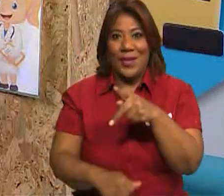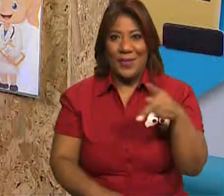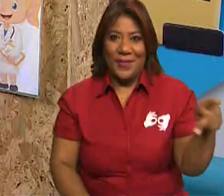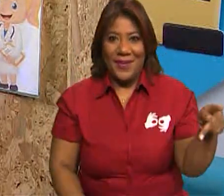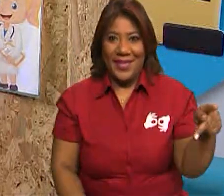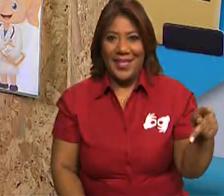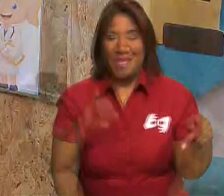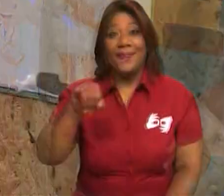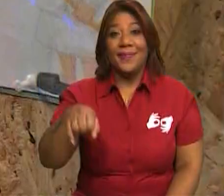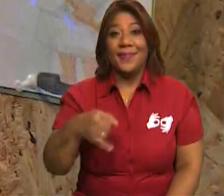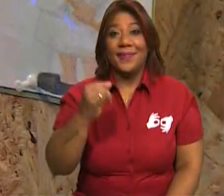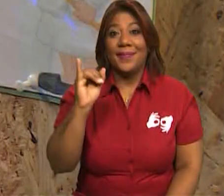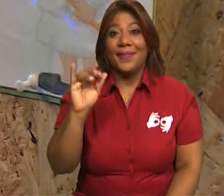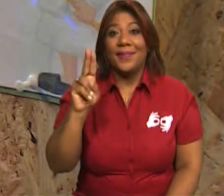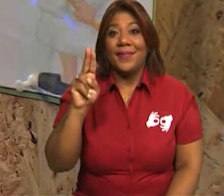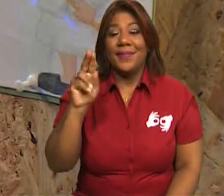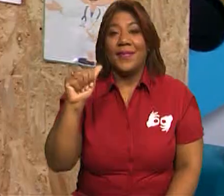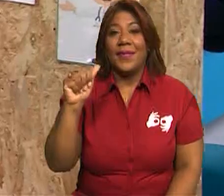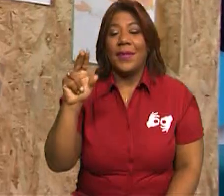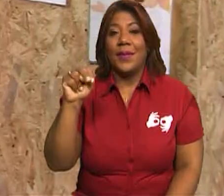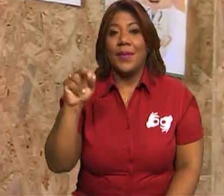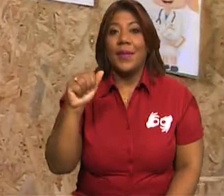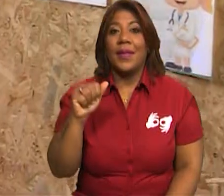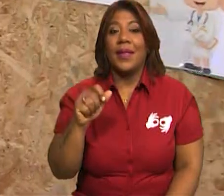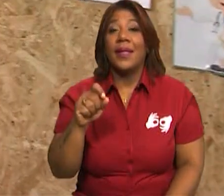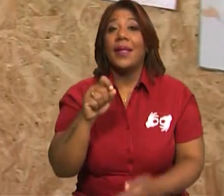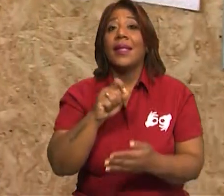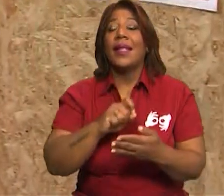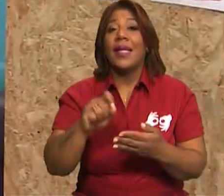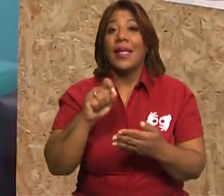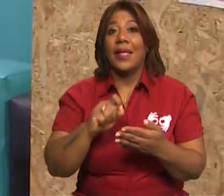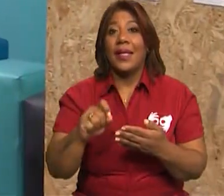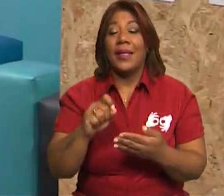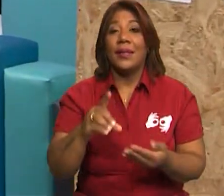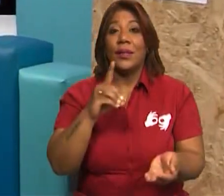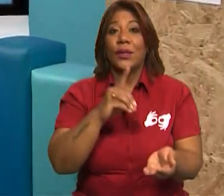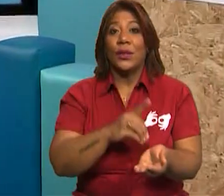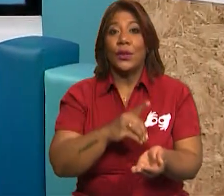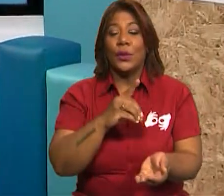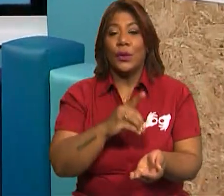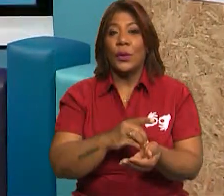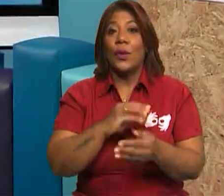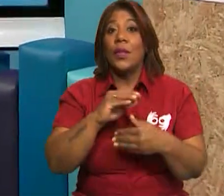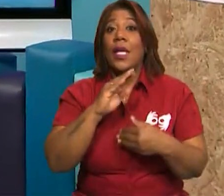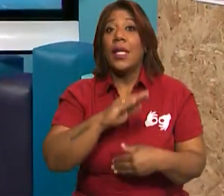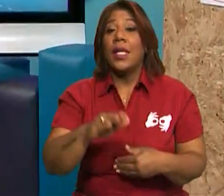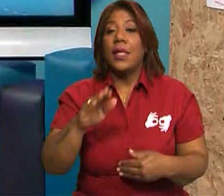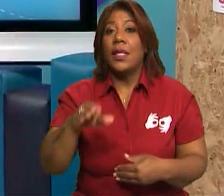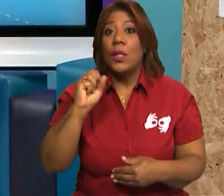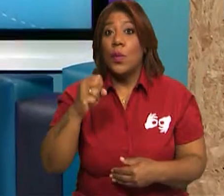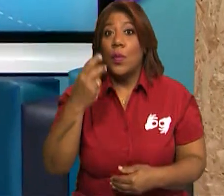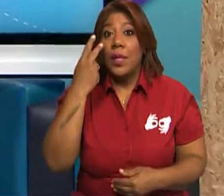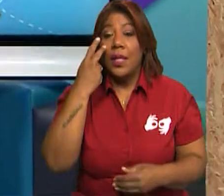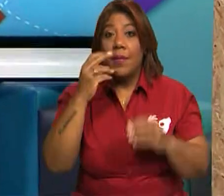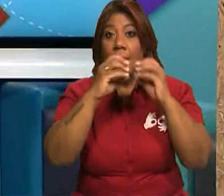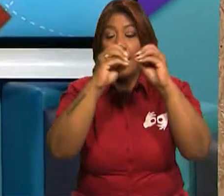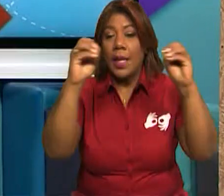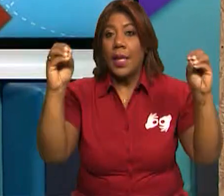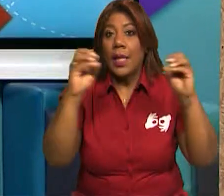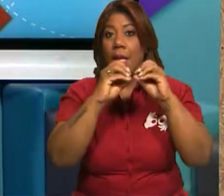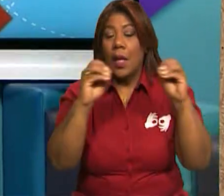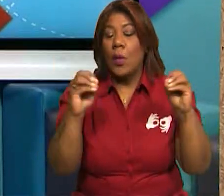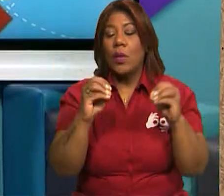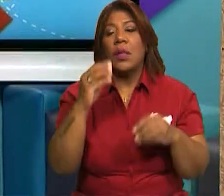la imagen. Y de esta manera el niño puede relacionar todas las oraciones con su sujeto